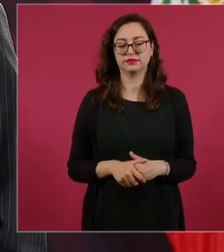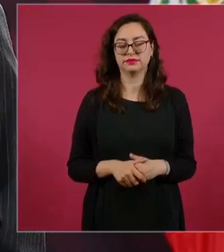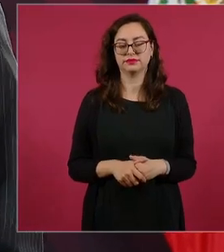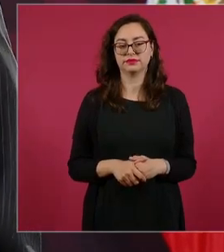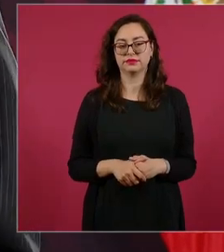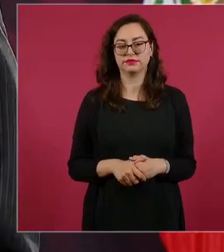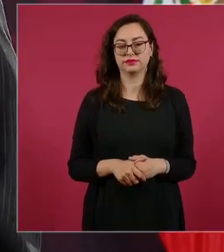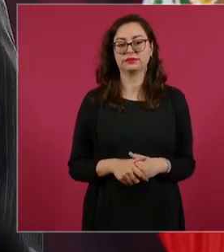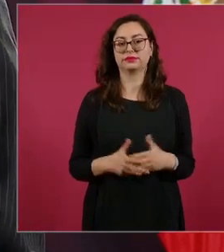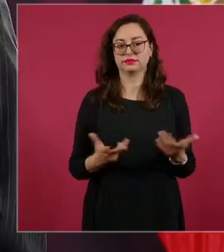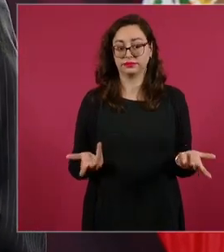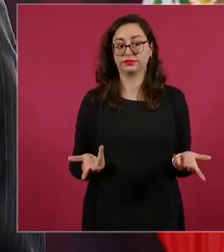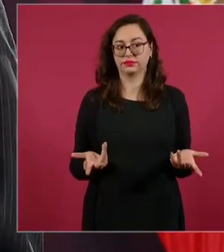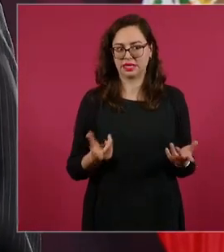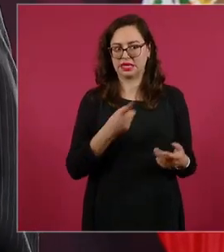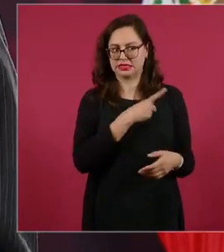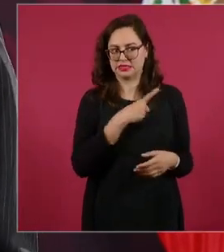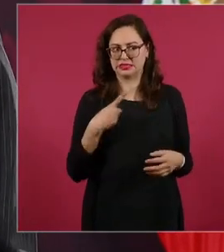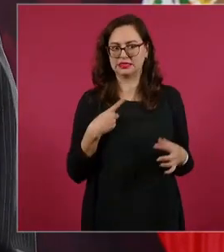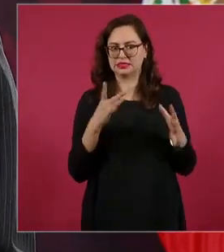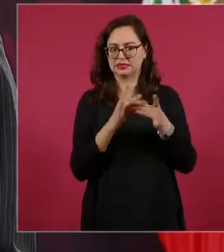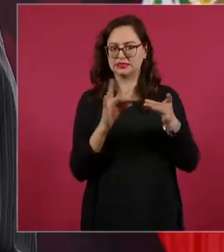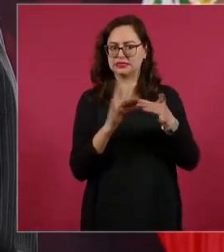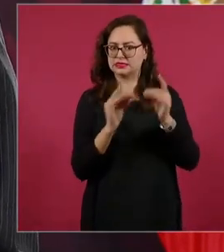Y Ellos Tienen Que Aclarar